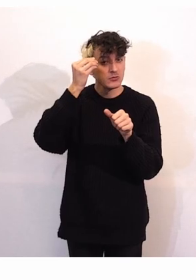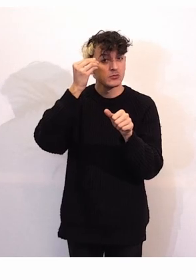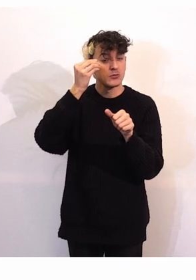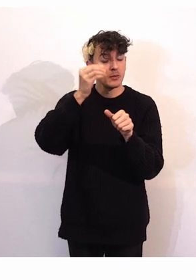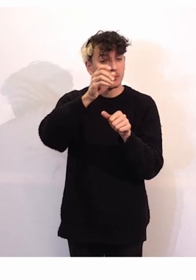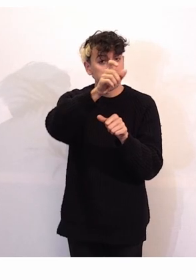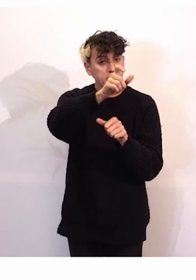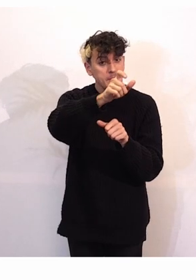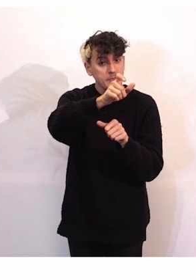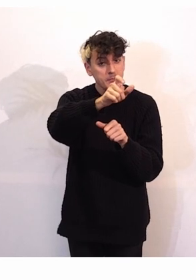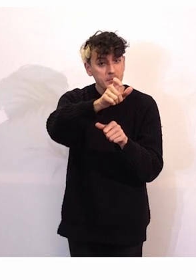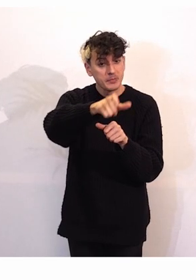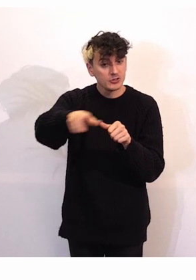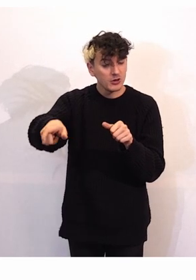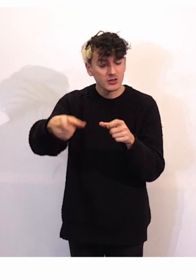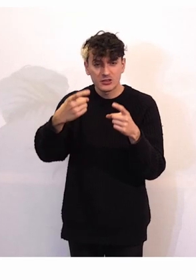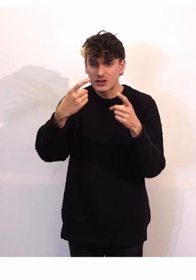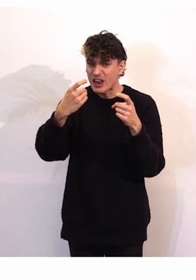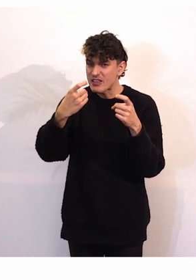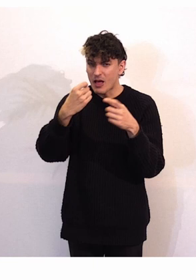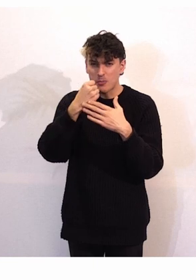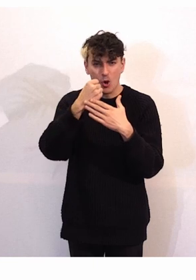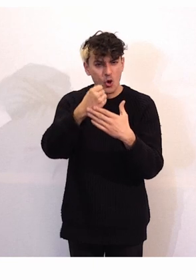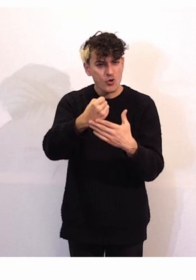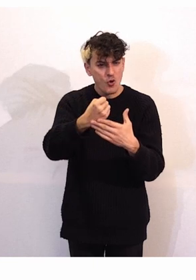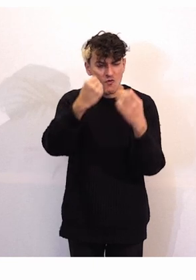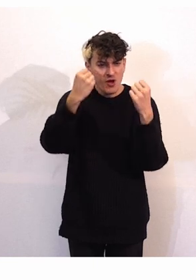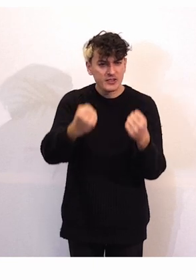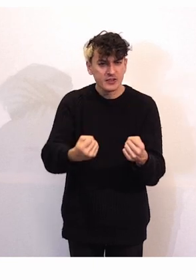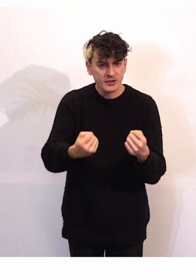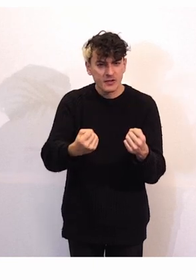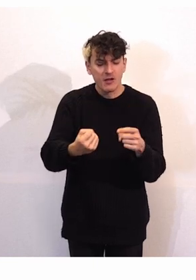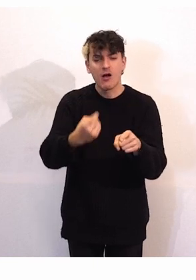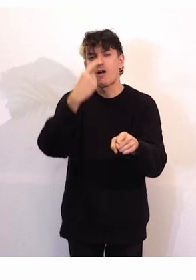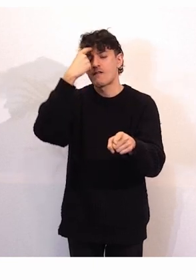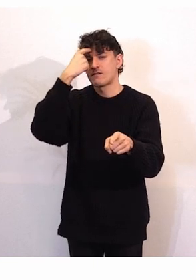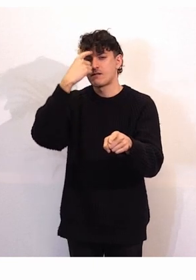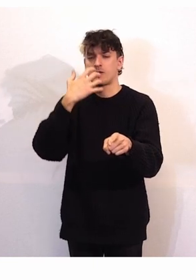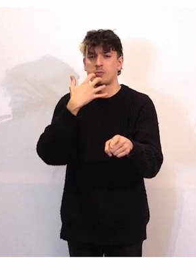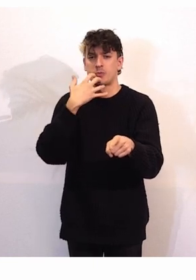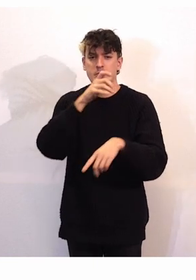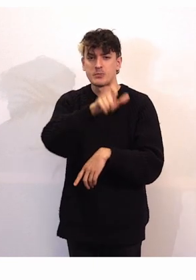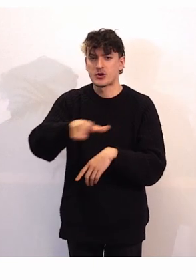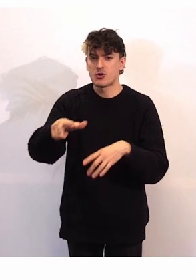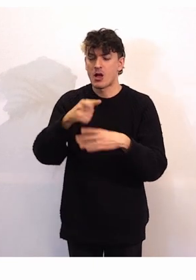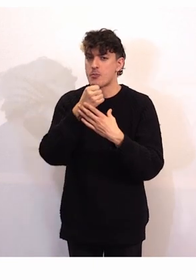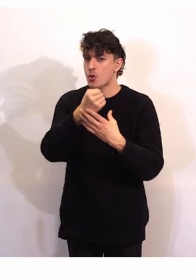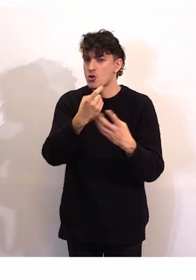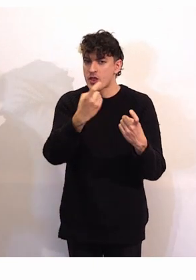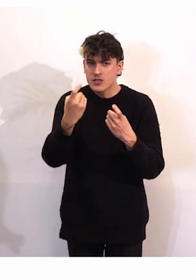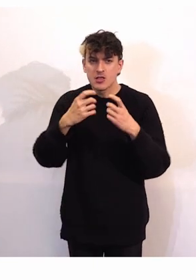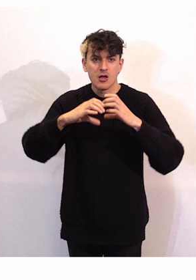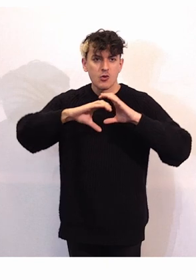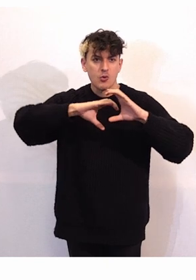personas con grandes necesidades de apoyo. Por ejemplo, personas que necesitan apoyo,